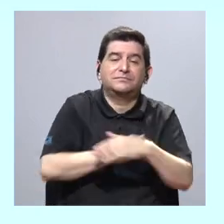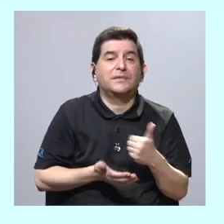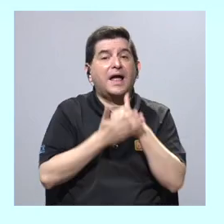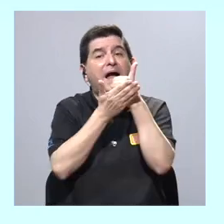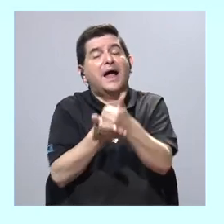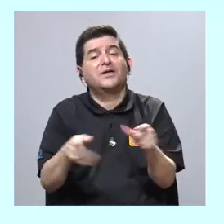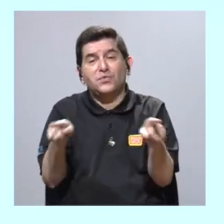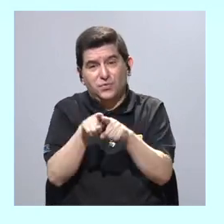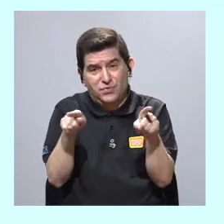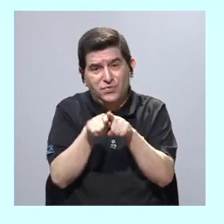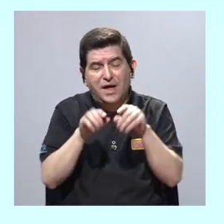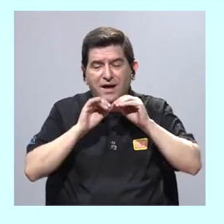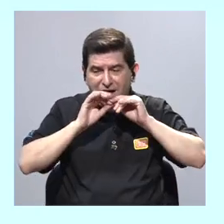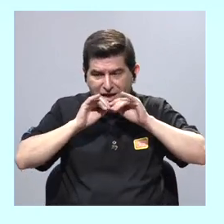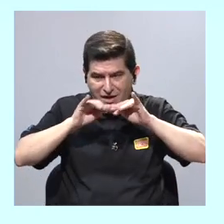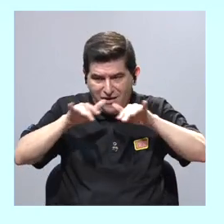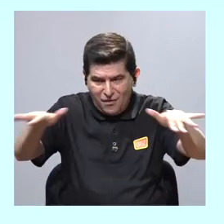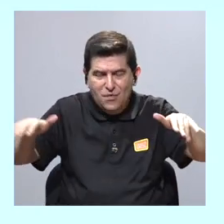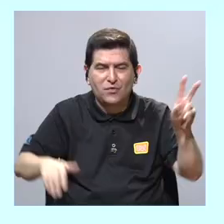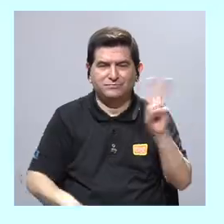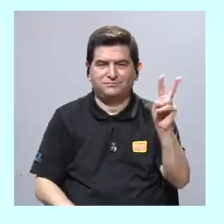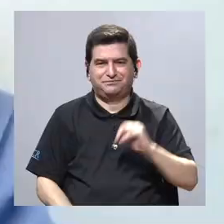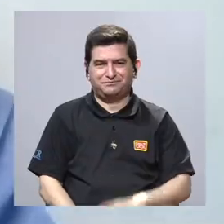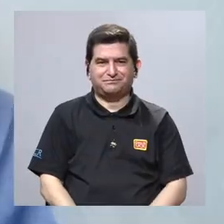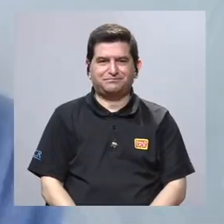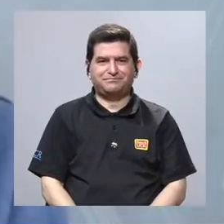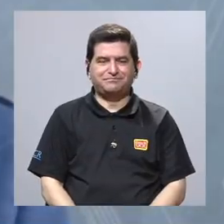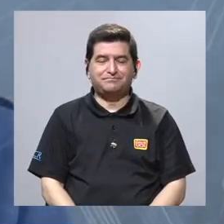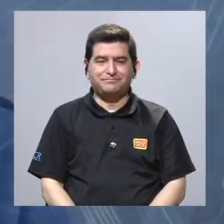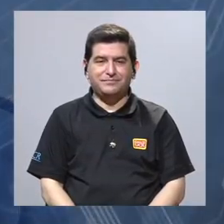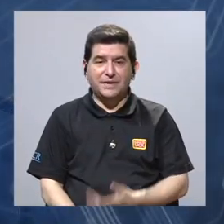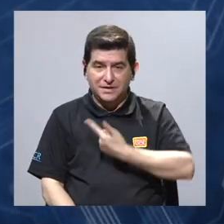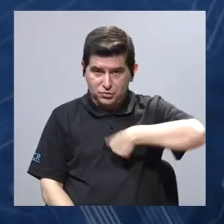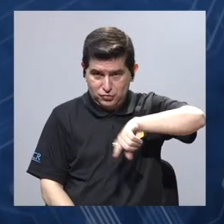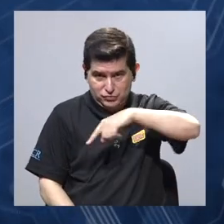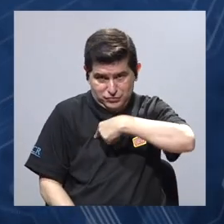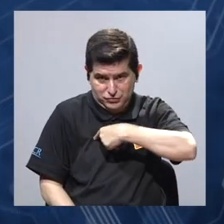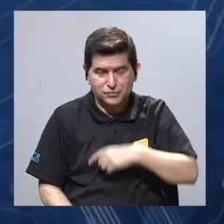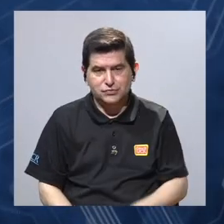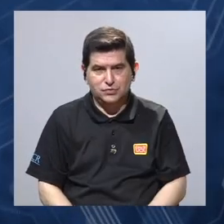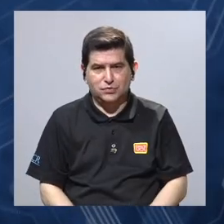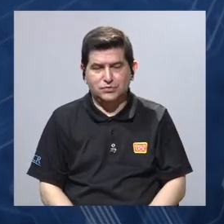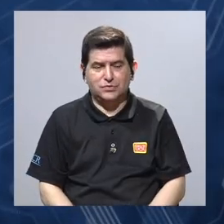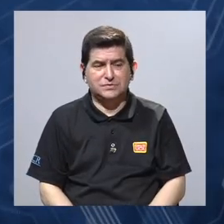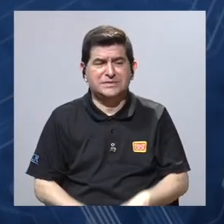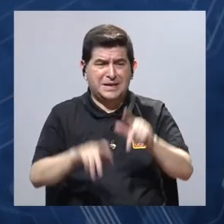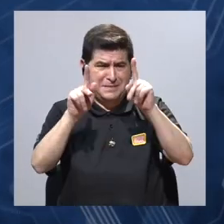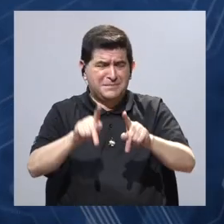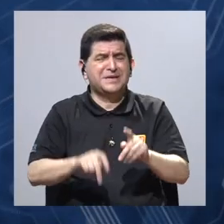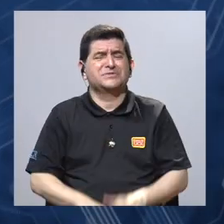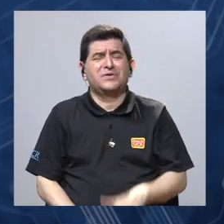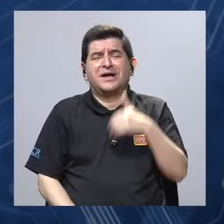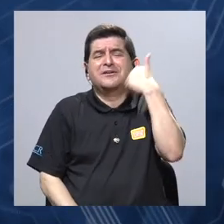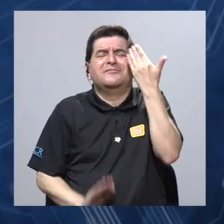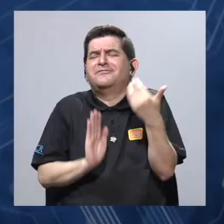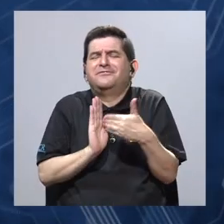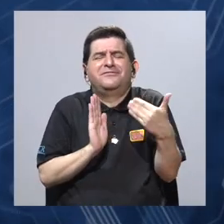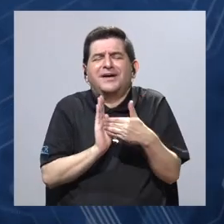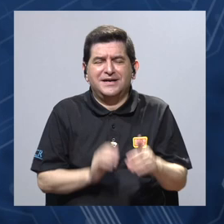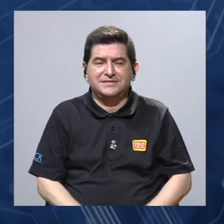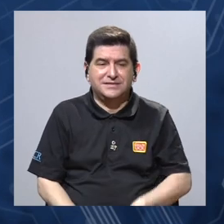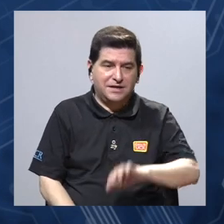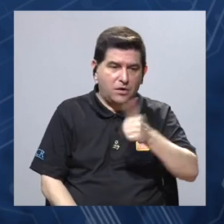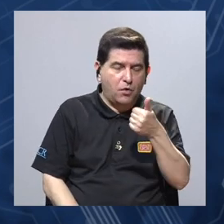ayuda a la diseminación del virus. Entonces, por un lado tenemos una gran cantidad de susceptibles, Por otro lado, tenemos un